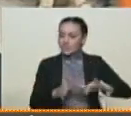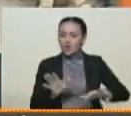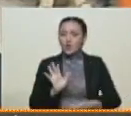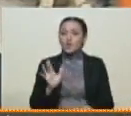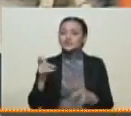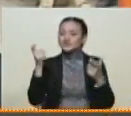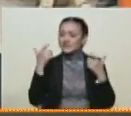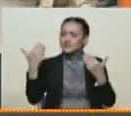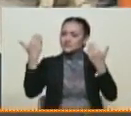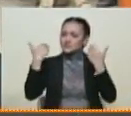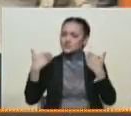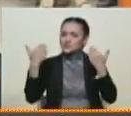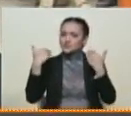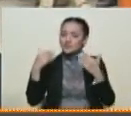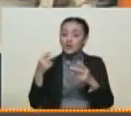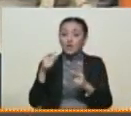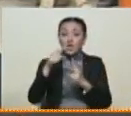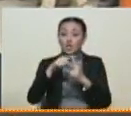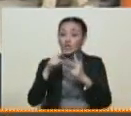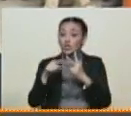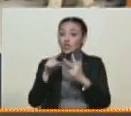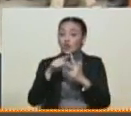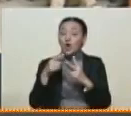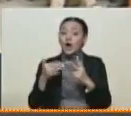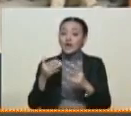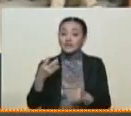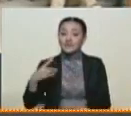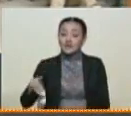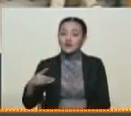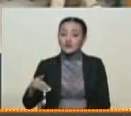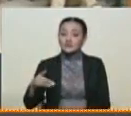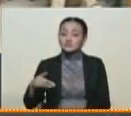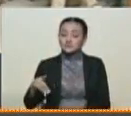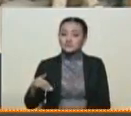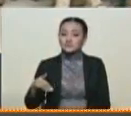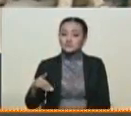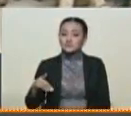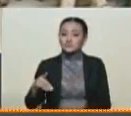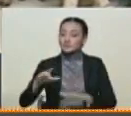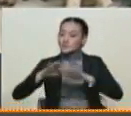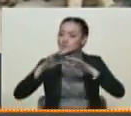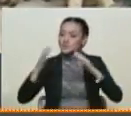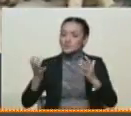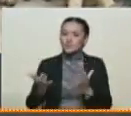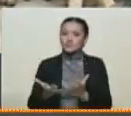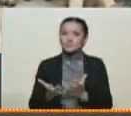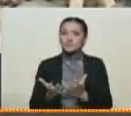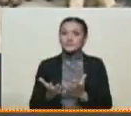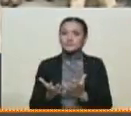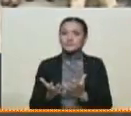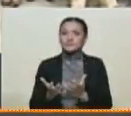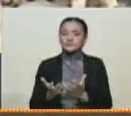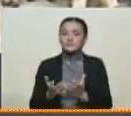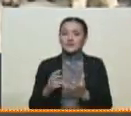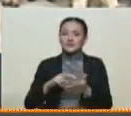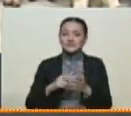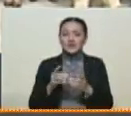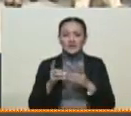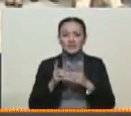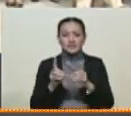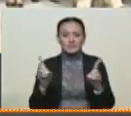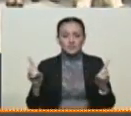Chávez nos enseñó que las dos tenemos derecho a que sean universales en el sentido de la democratización del